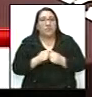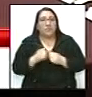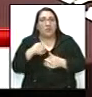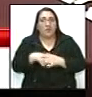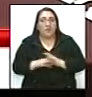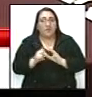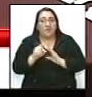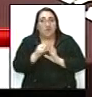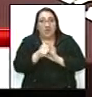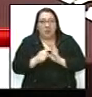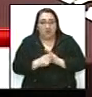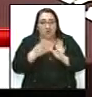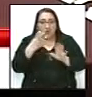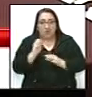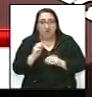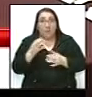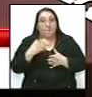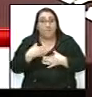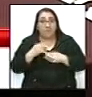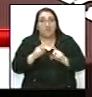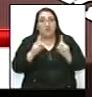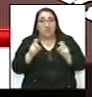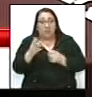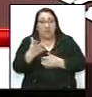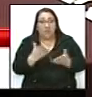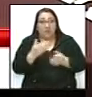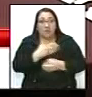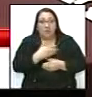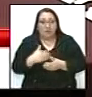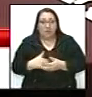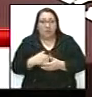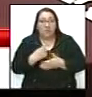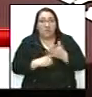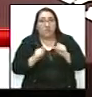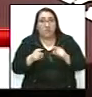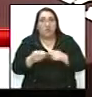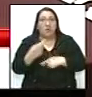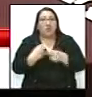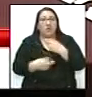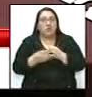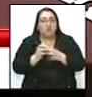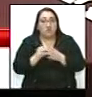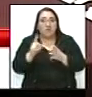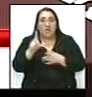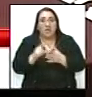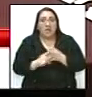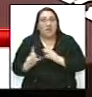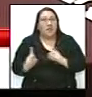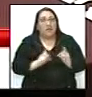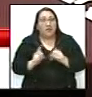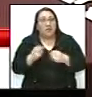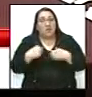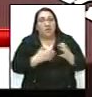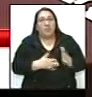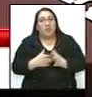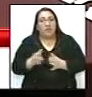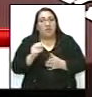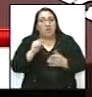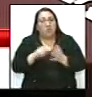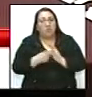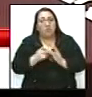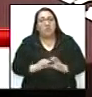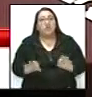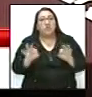contenido de dicho artículo 90. Mi sugerencia, mi pedido, presidenta, sería que usted retome esa línea de debate y nos plantee los puntos